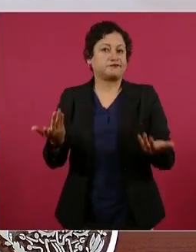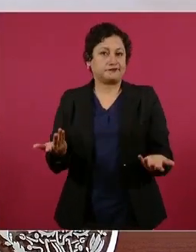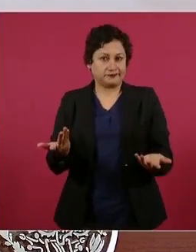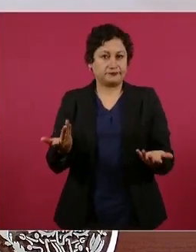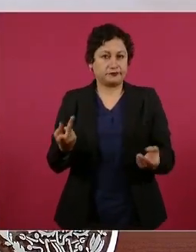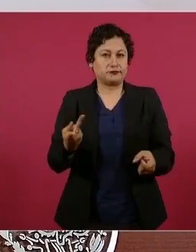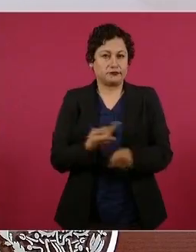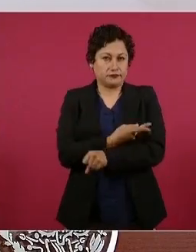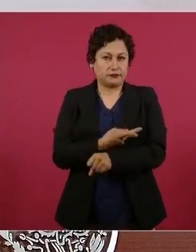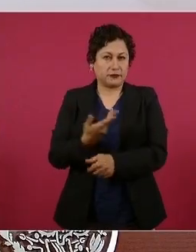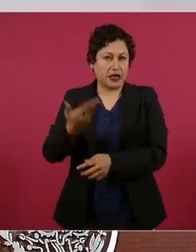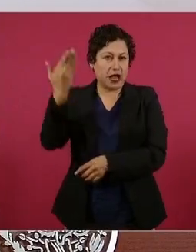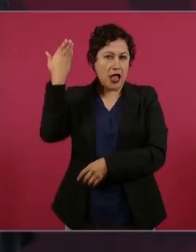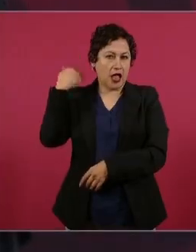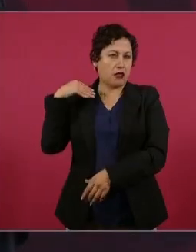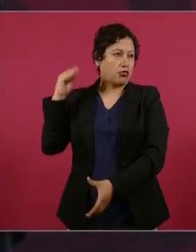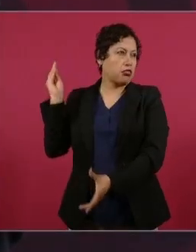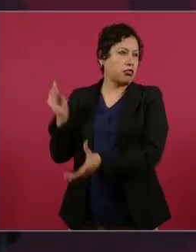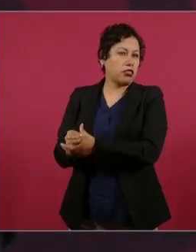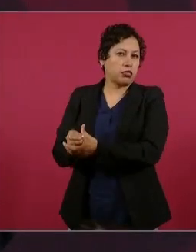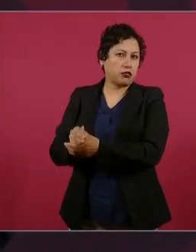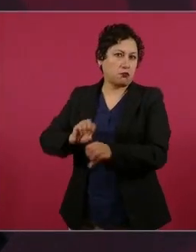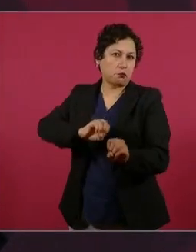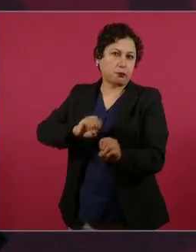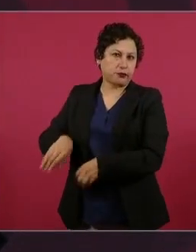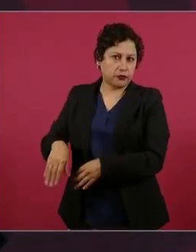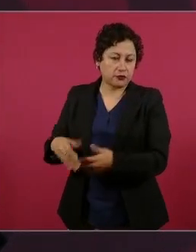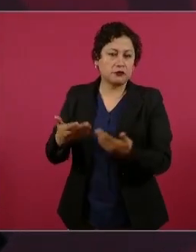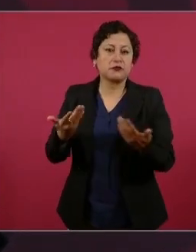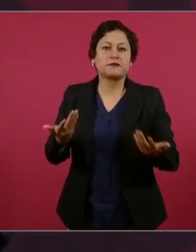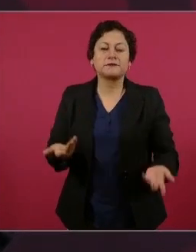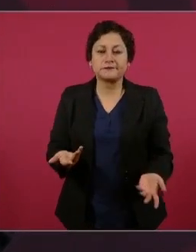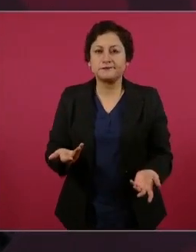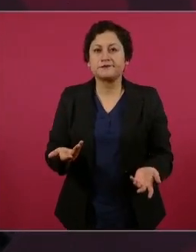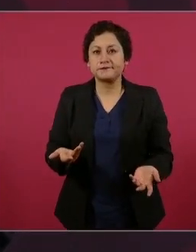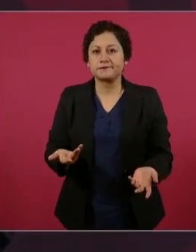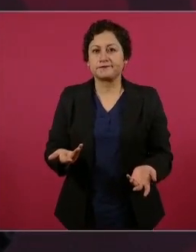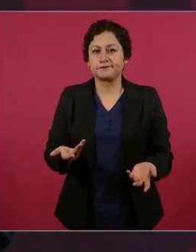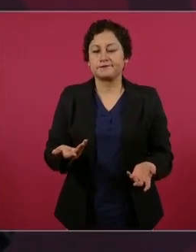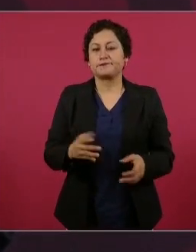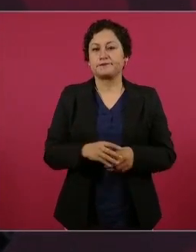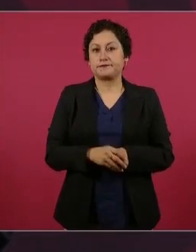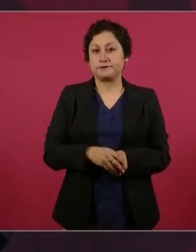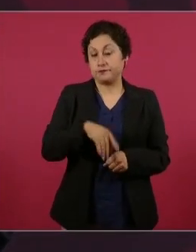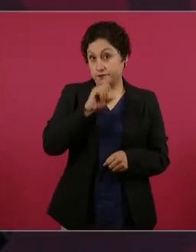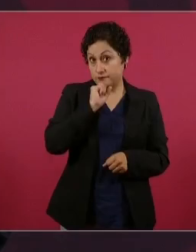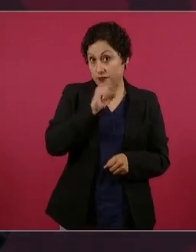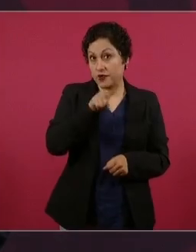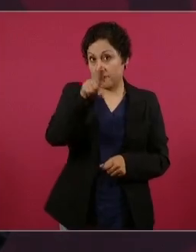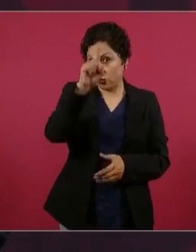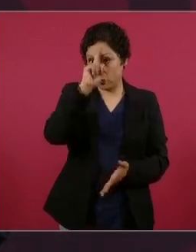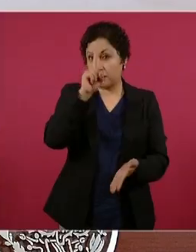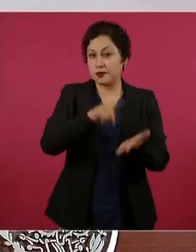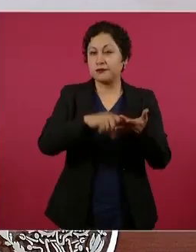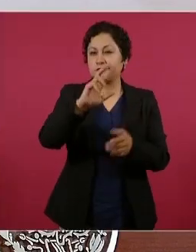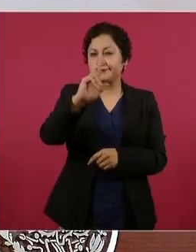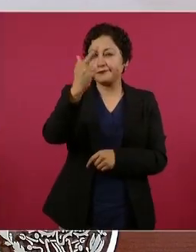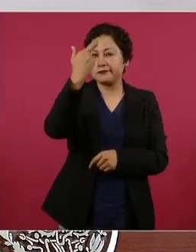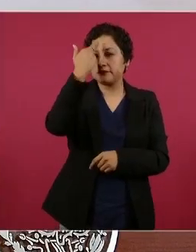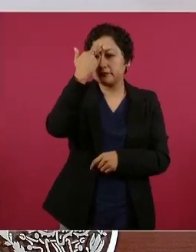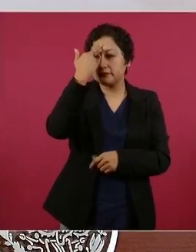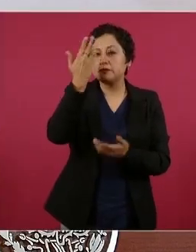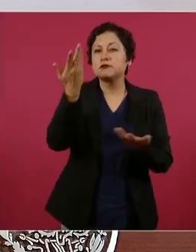abandono en el sureste. Lo mismo, imagínense lo que aportaba a la hacienda